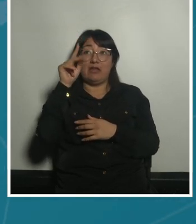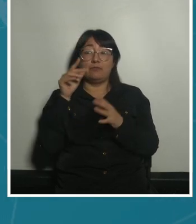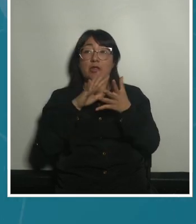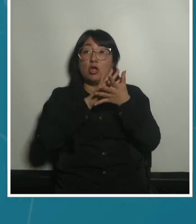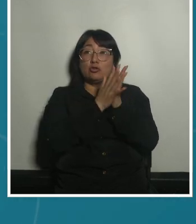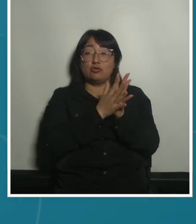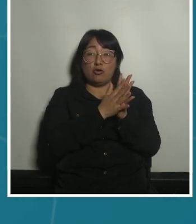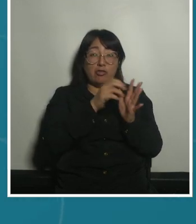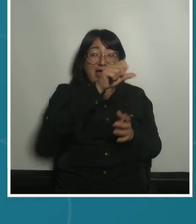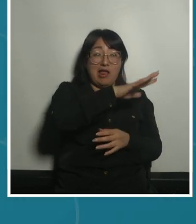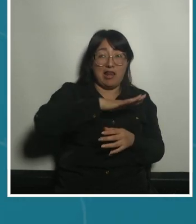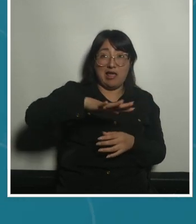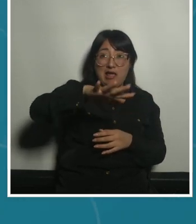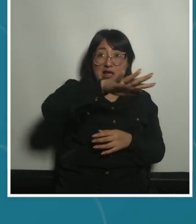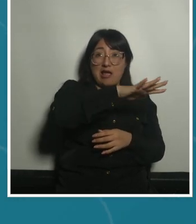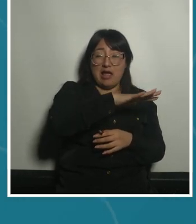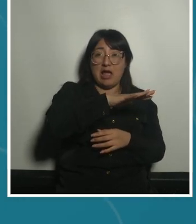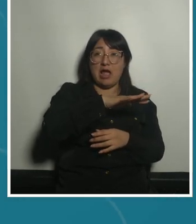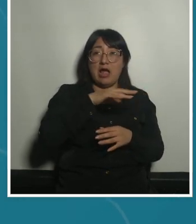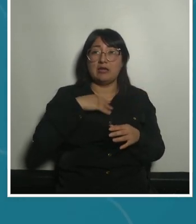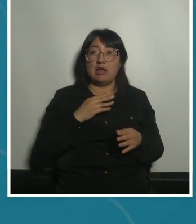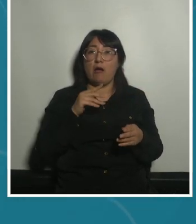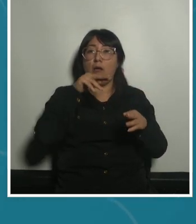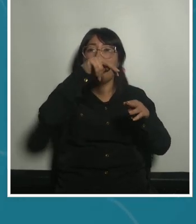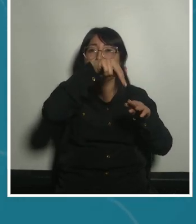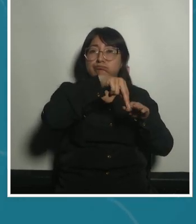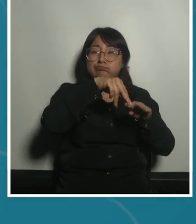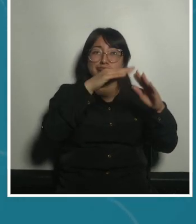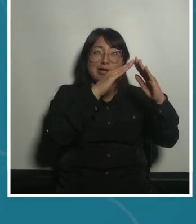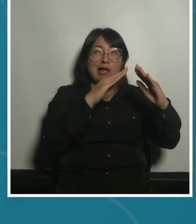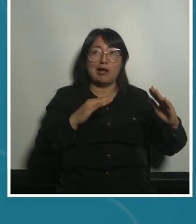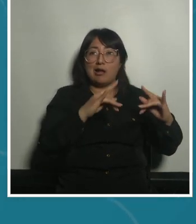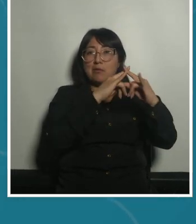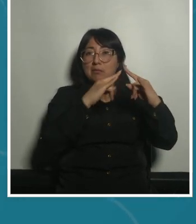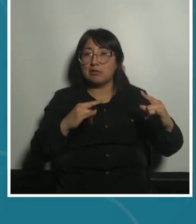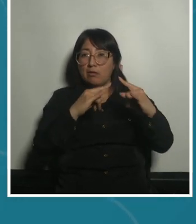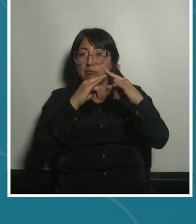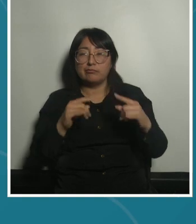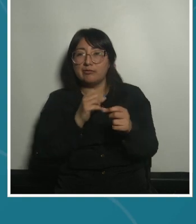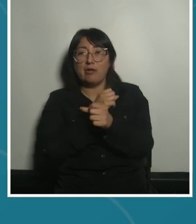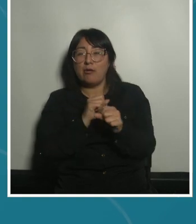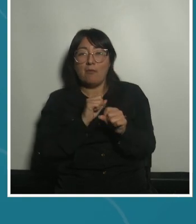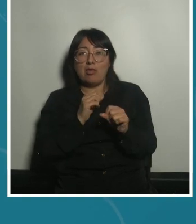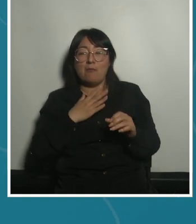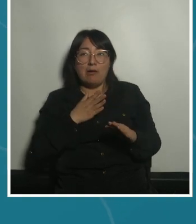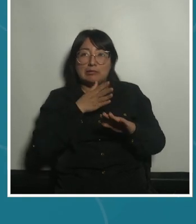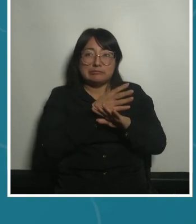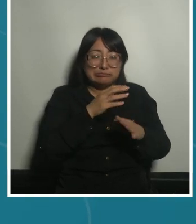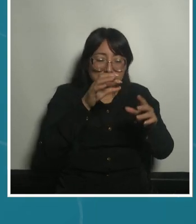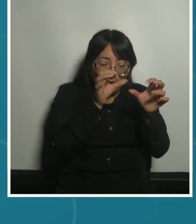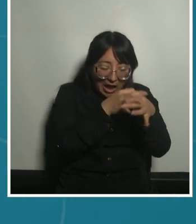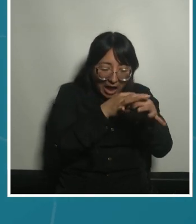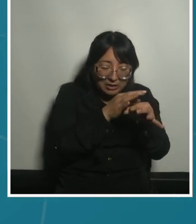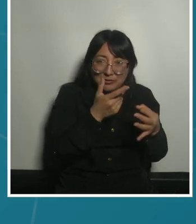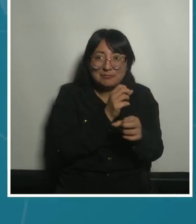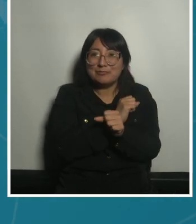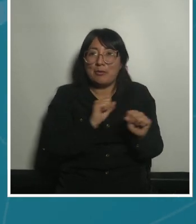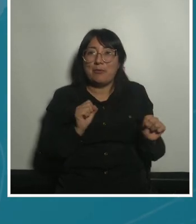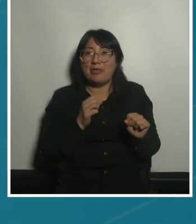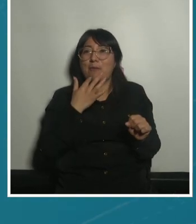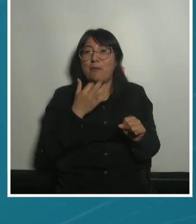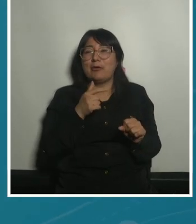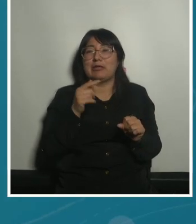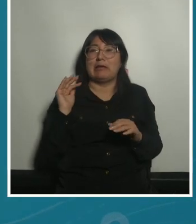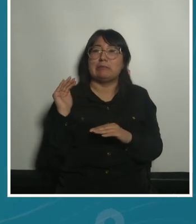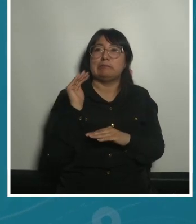áreas sin que alcancemos siquiera a estudiarlas, sin que alcancemos a generar la evidencia para entregárselos a ustedes y que